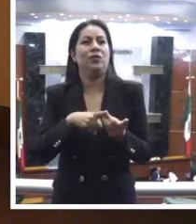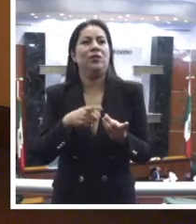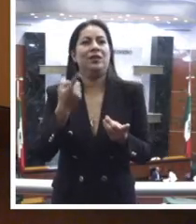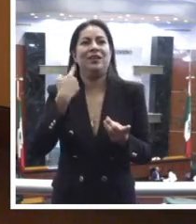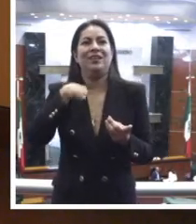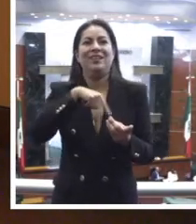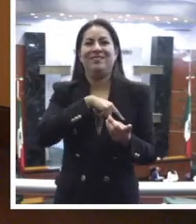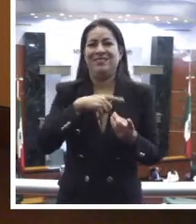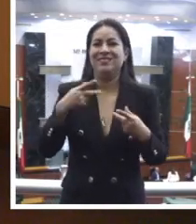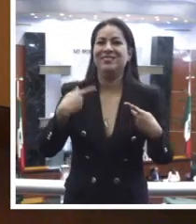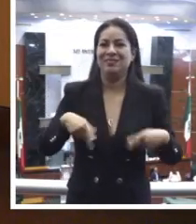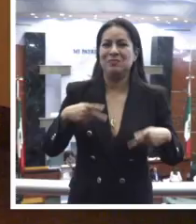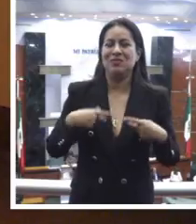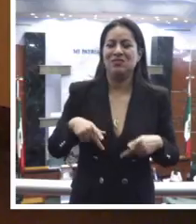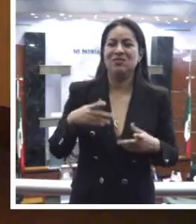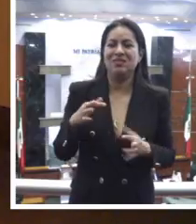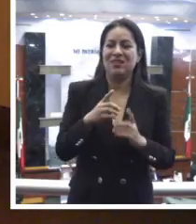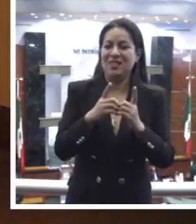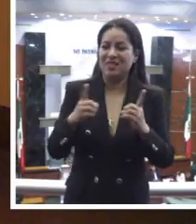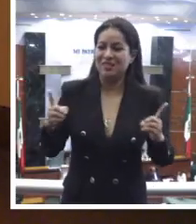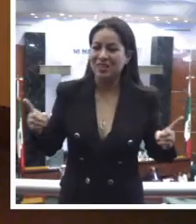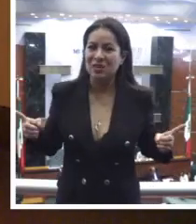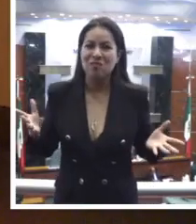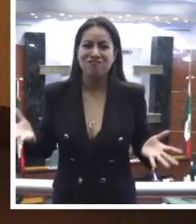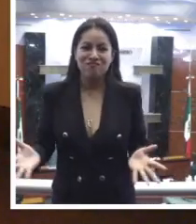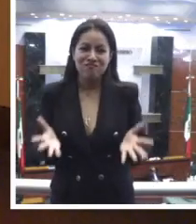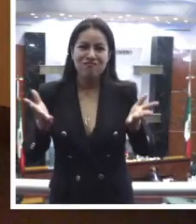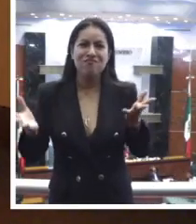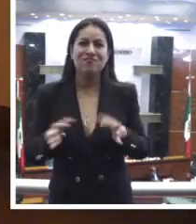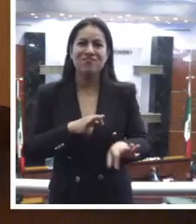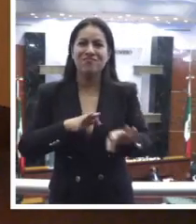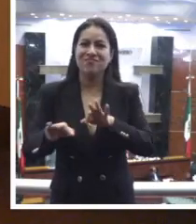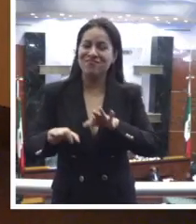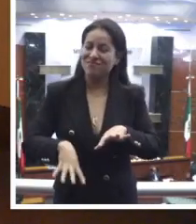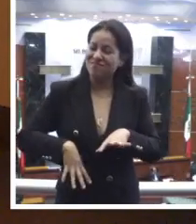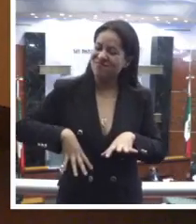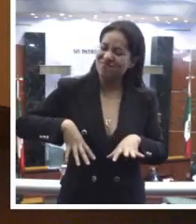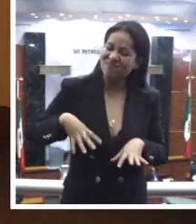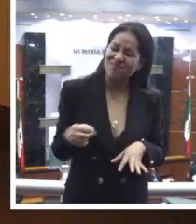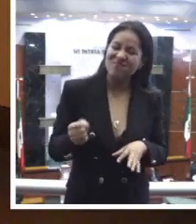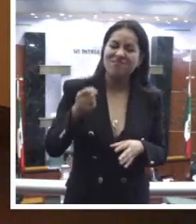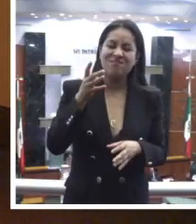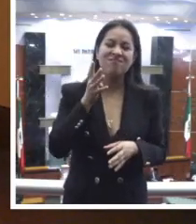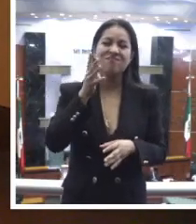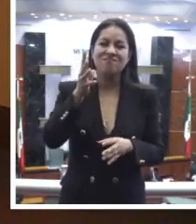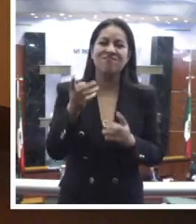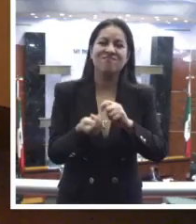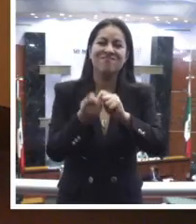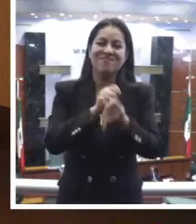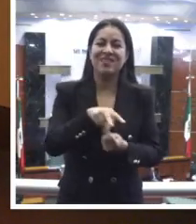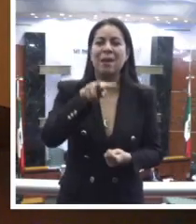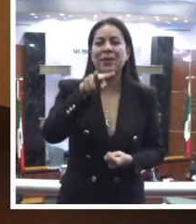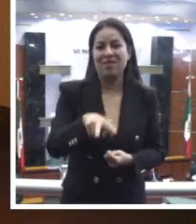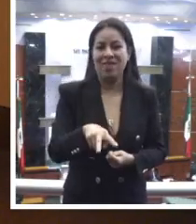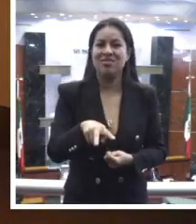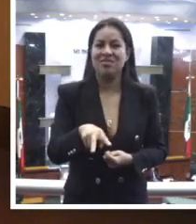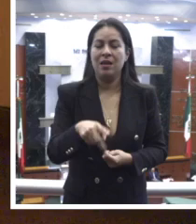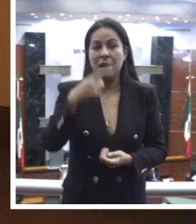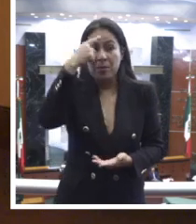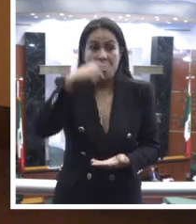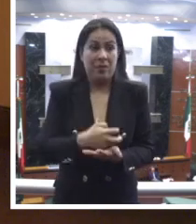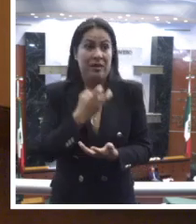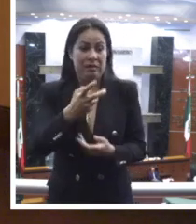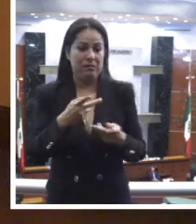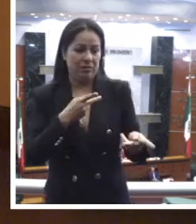nuestra gente sea el motor de nuestro desarrollo y de trabajar incansablemente para que ese futuro se convierta en realidad. Pero para que